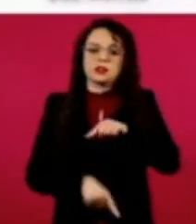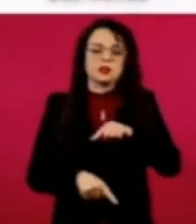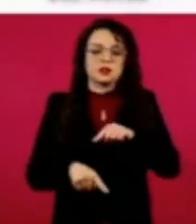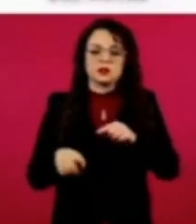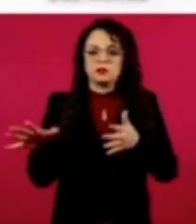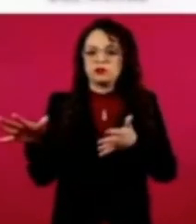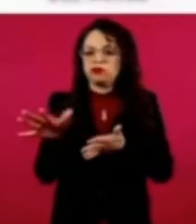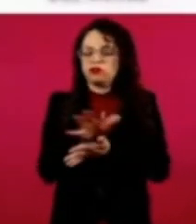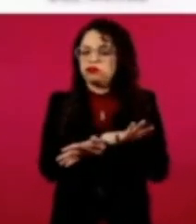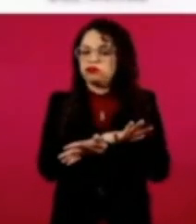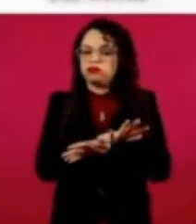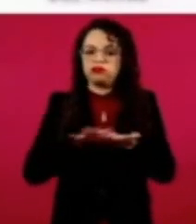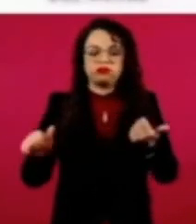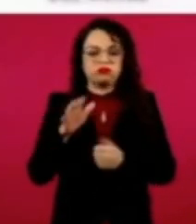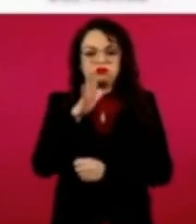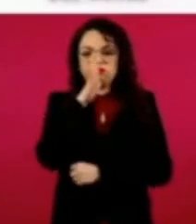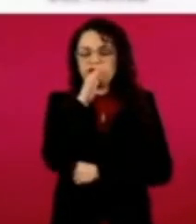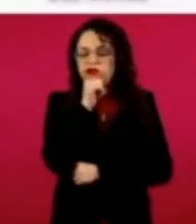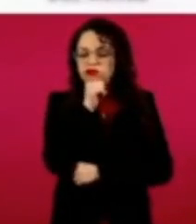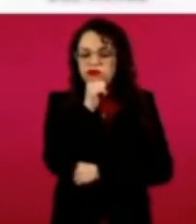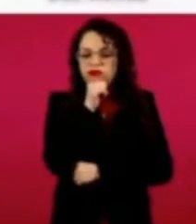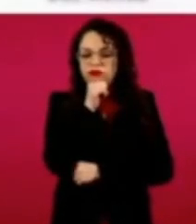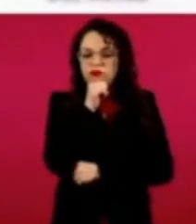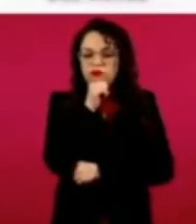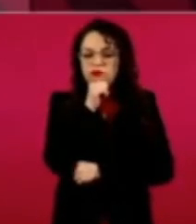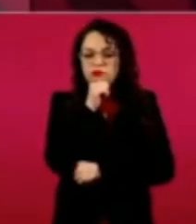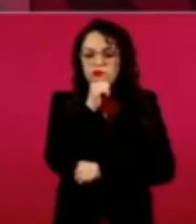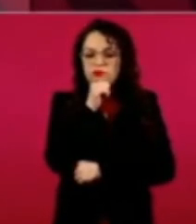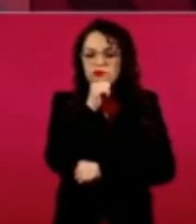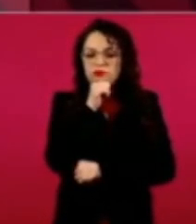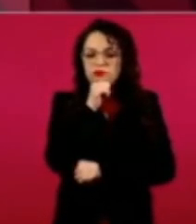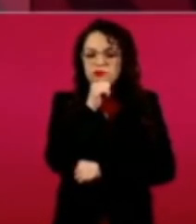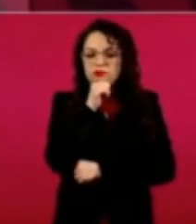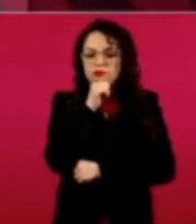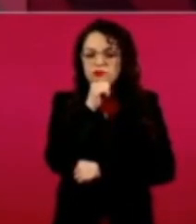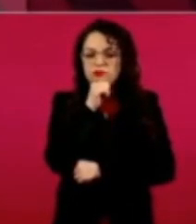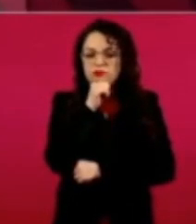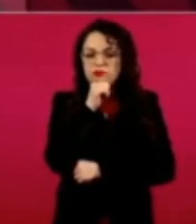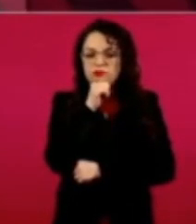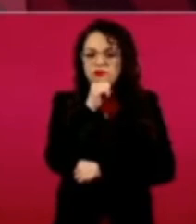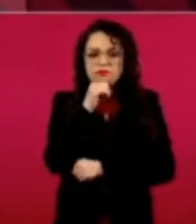les cuento del Poder Judicial